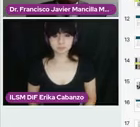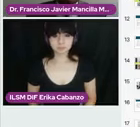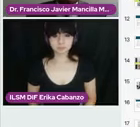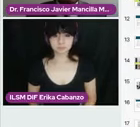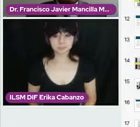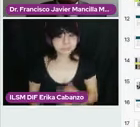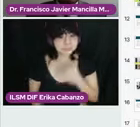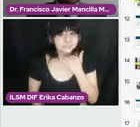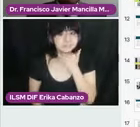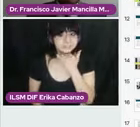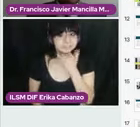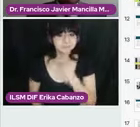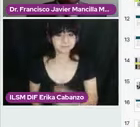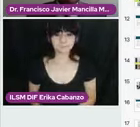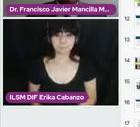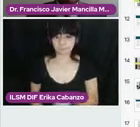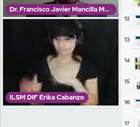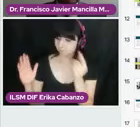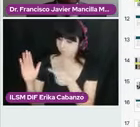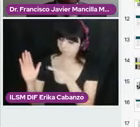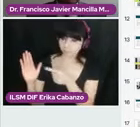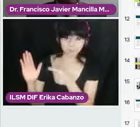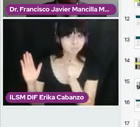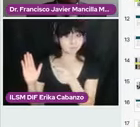Disculpa. Vemos este ejemplo.